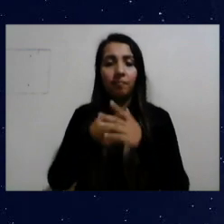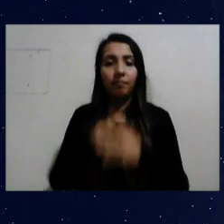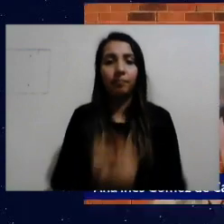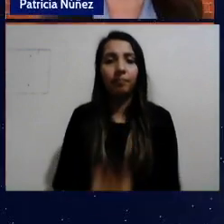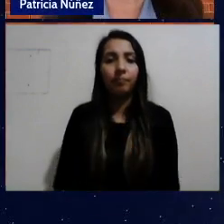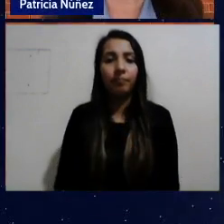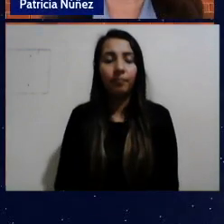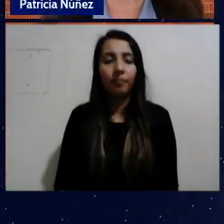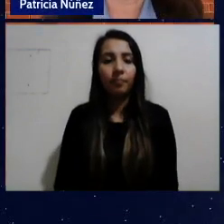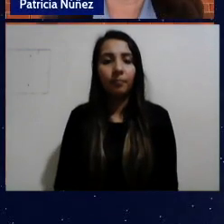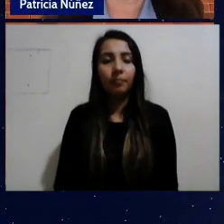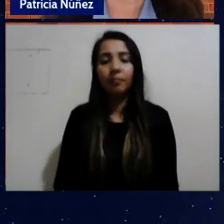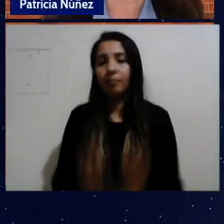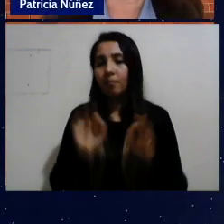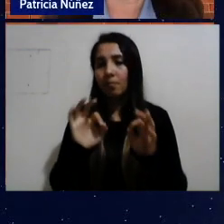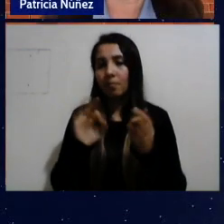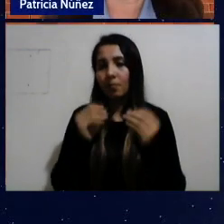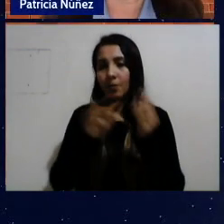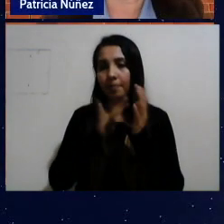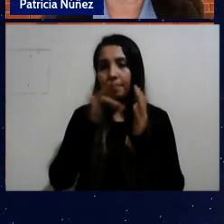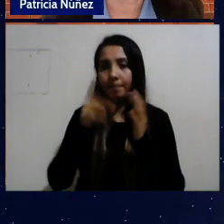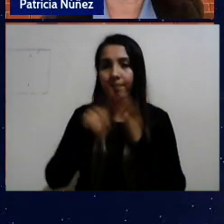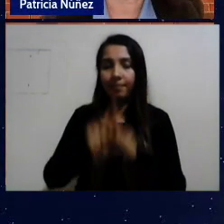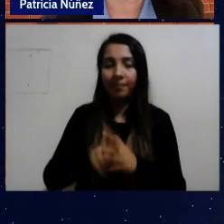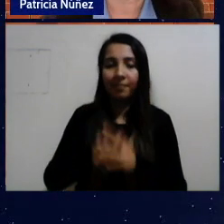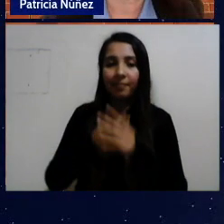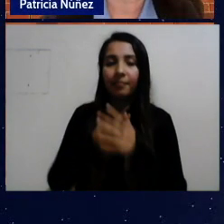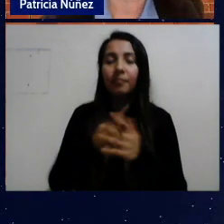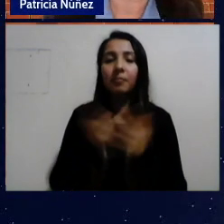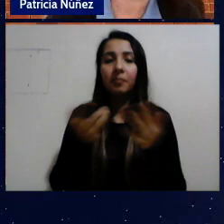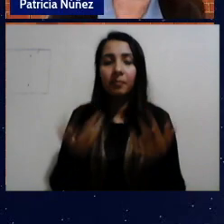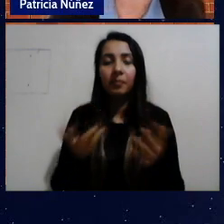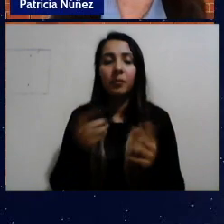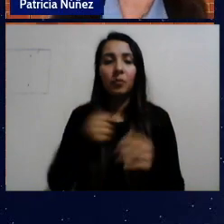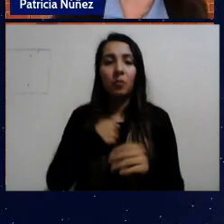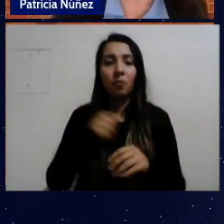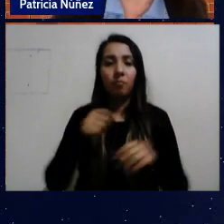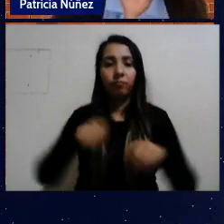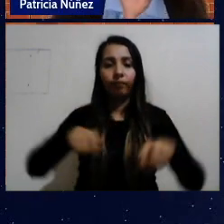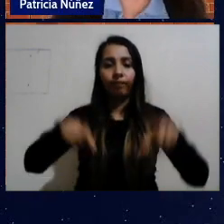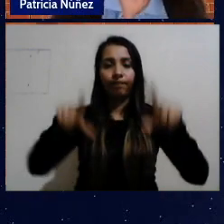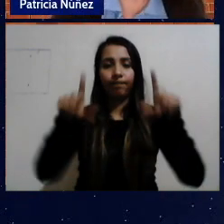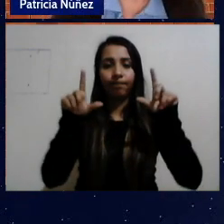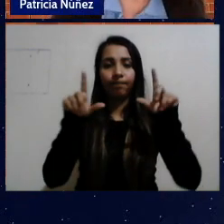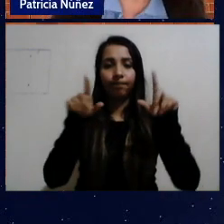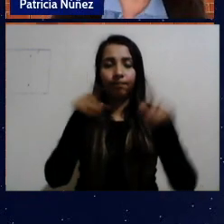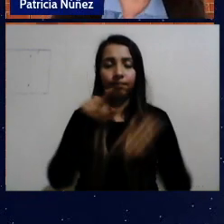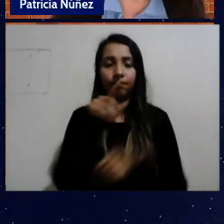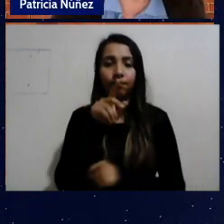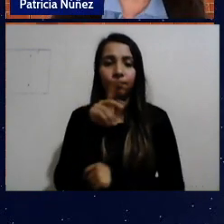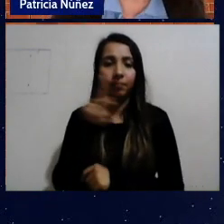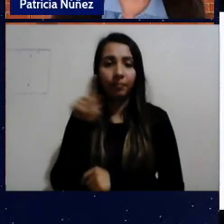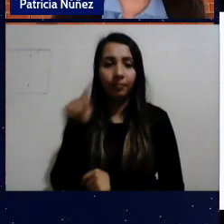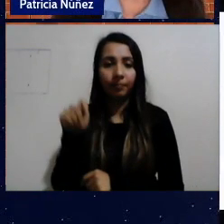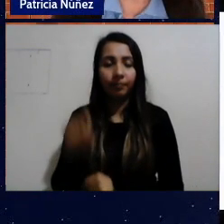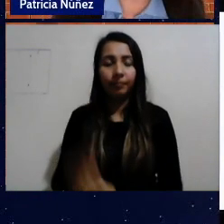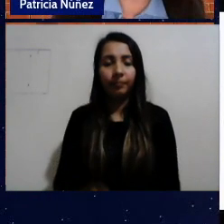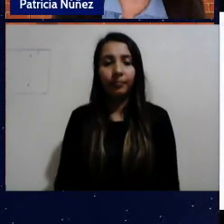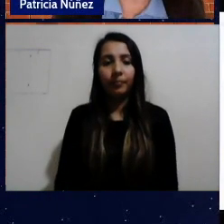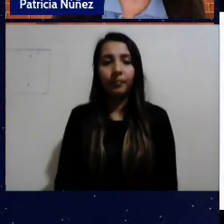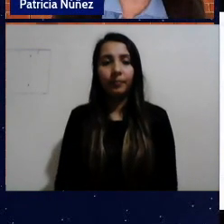Sí, empezamos. Muchas gracias. Vale, entonces voy a poner la presentación.